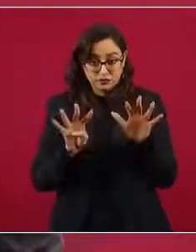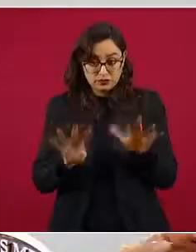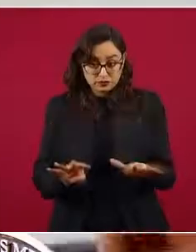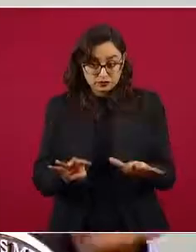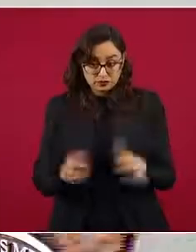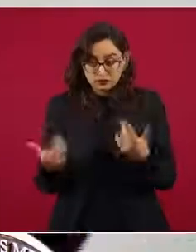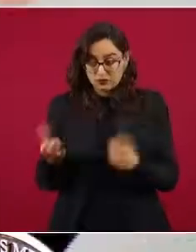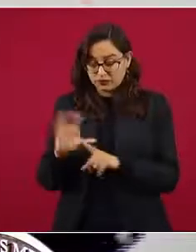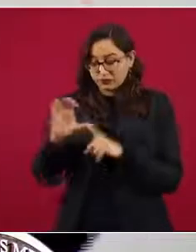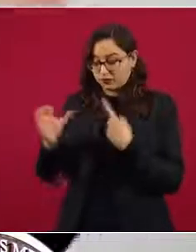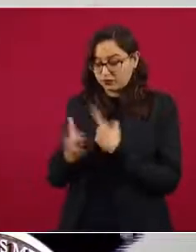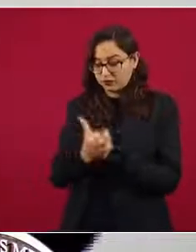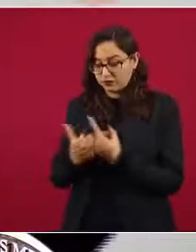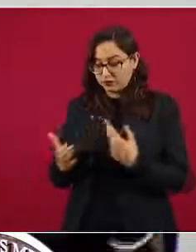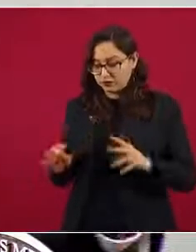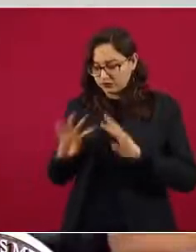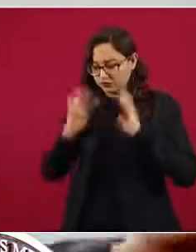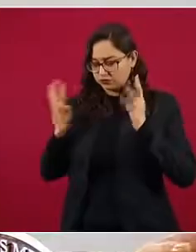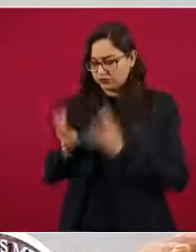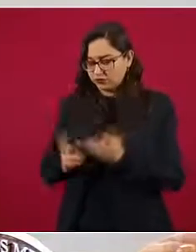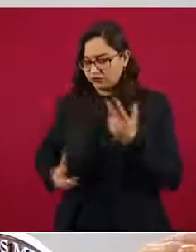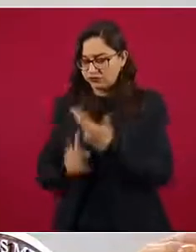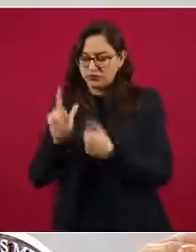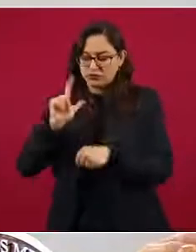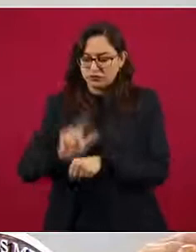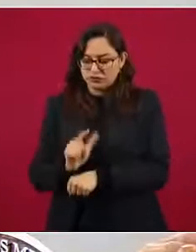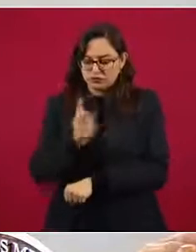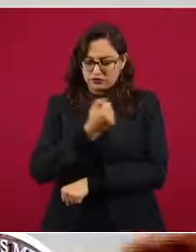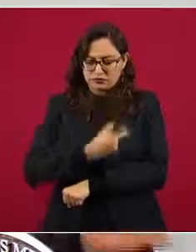Nacional de Salud, esta reflexión se estuvo